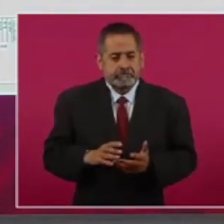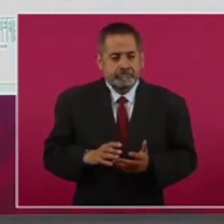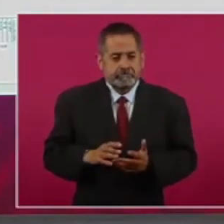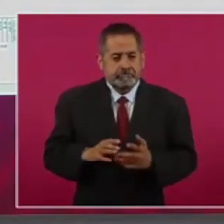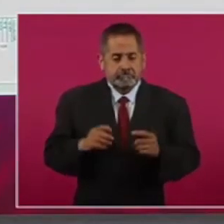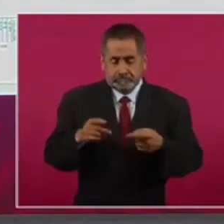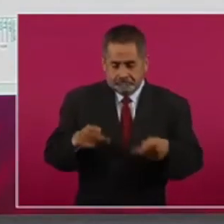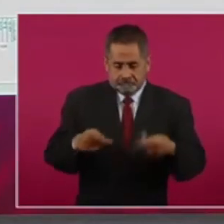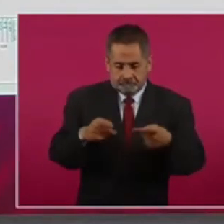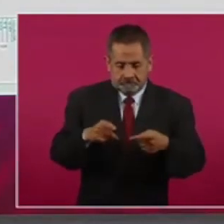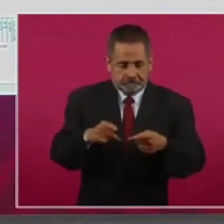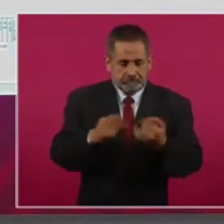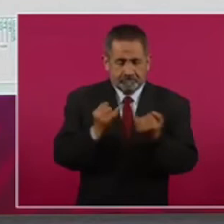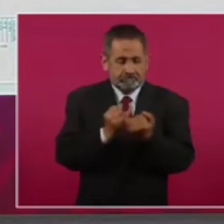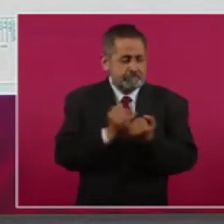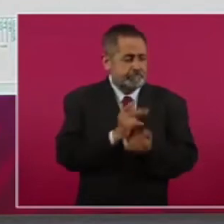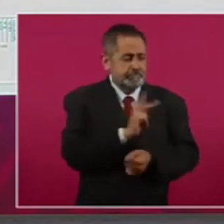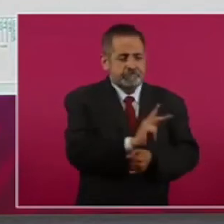tipo de pieza